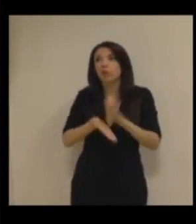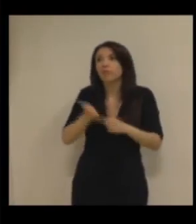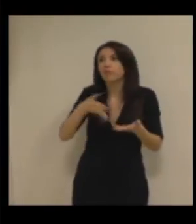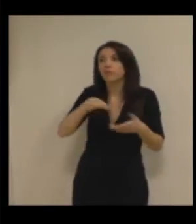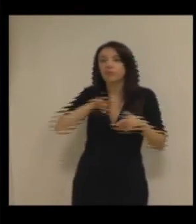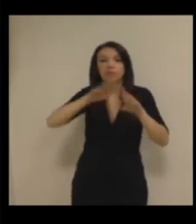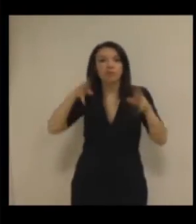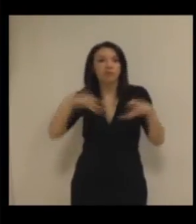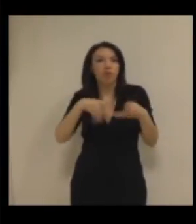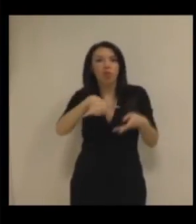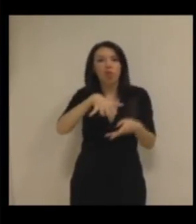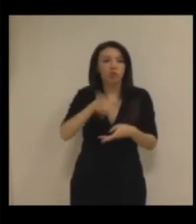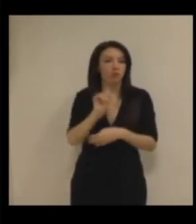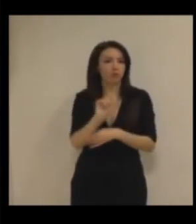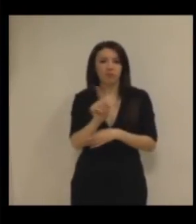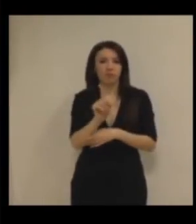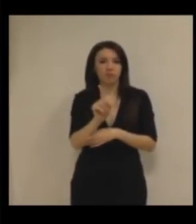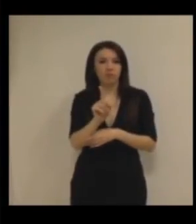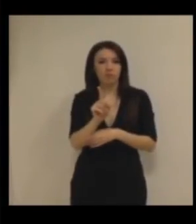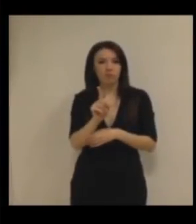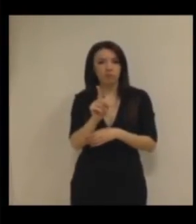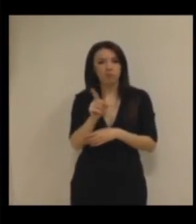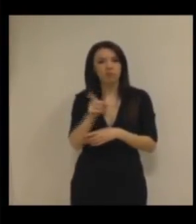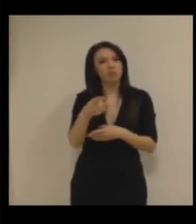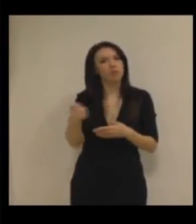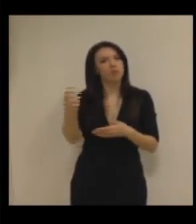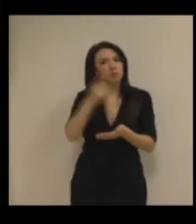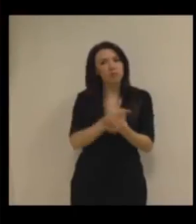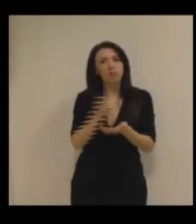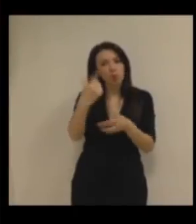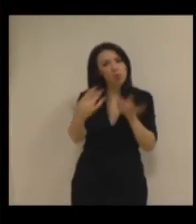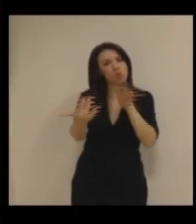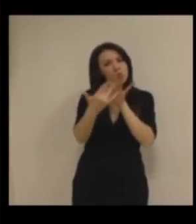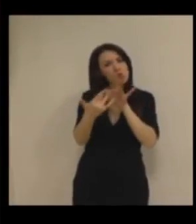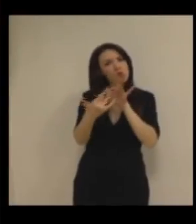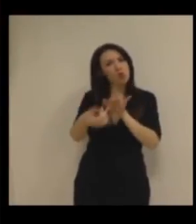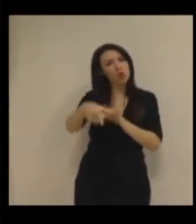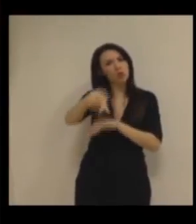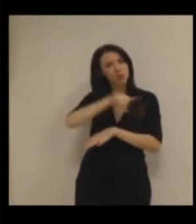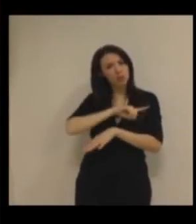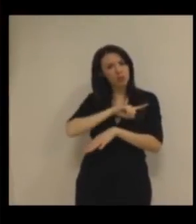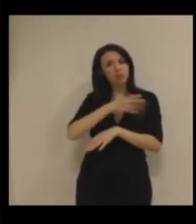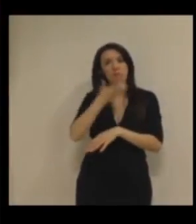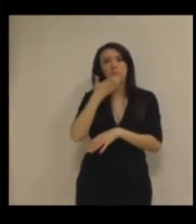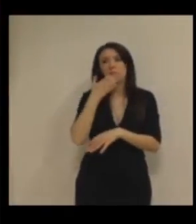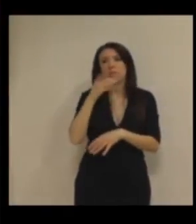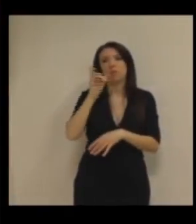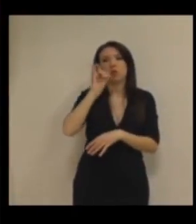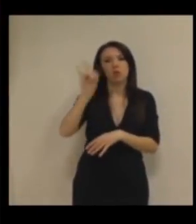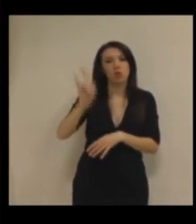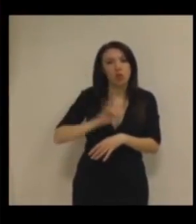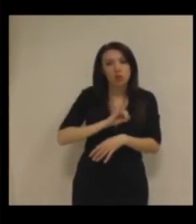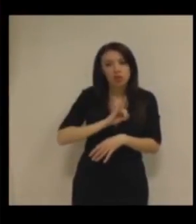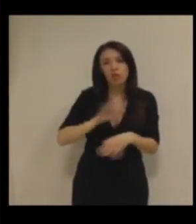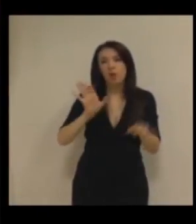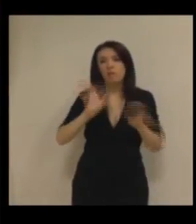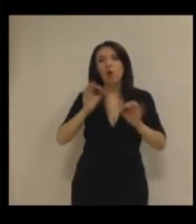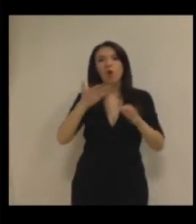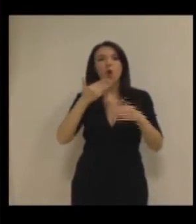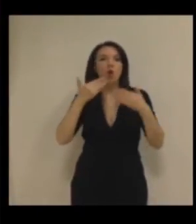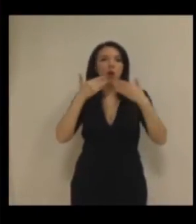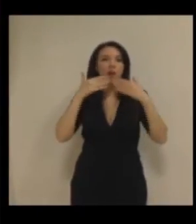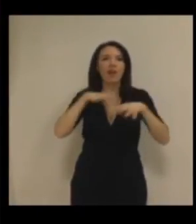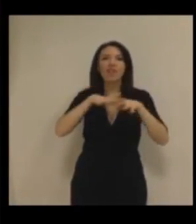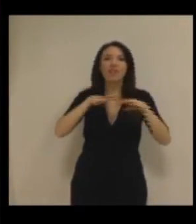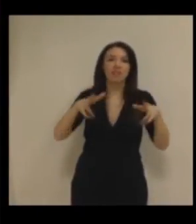tirar, pues insistimos, no, tú contacta, ya sea nos llama a través de las redes